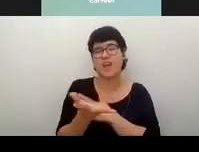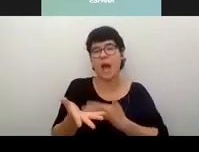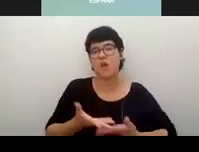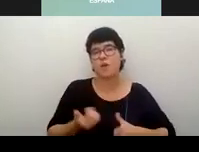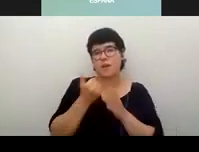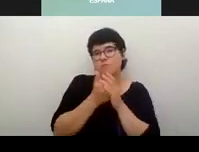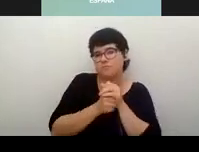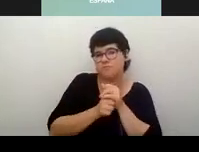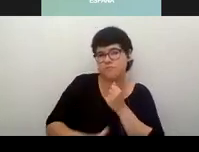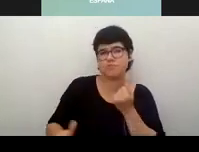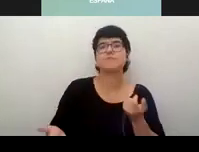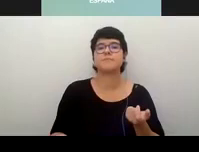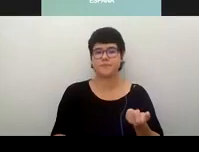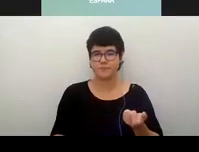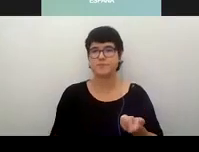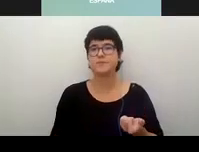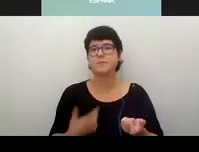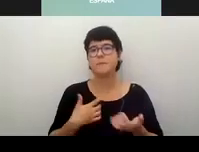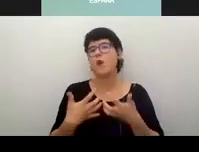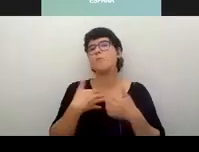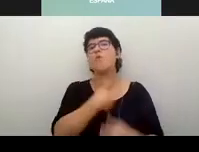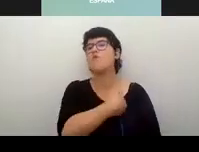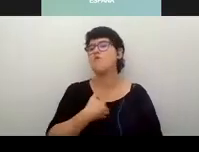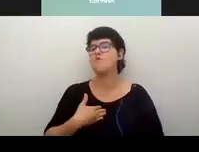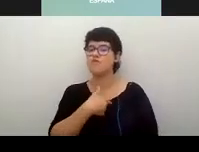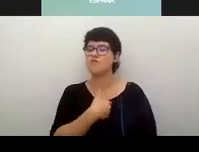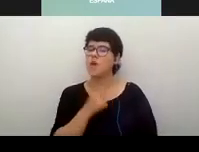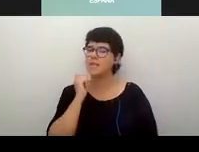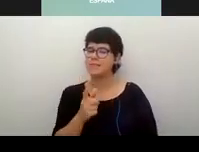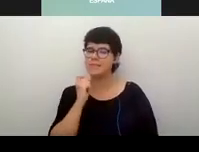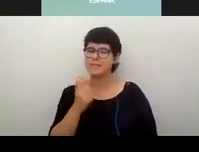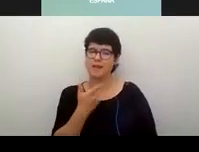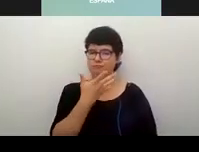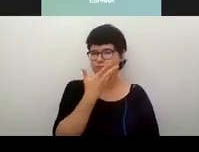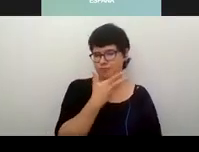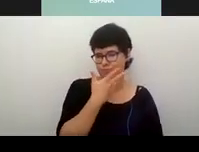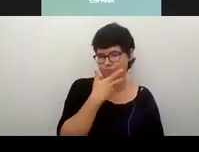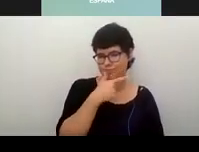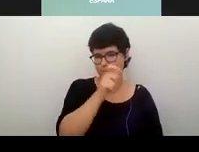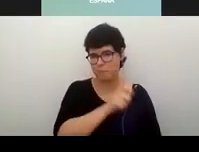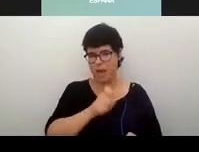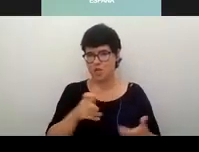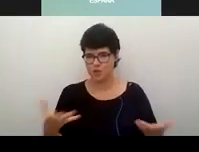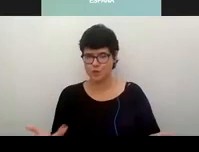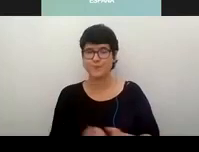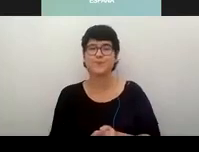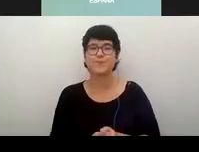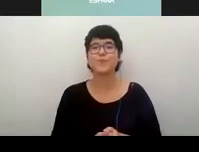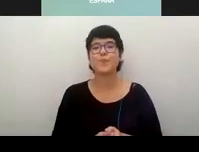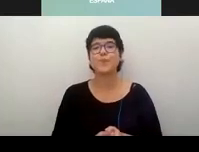más adecuada. Esta es quizás la función más conocida, la de la microbiota es una función que estamos explorando